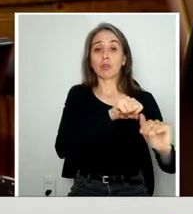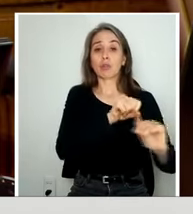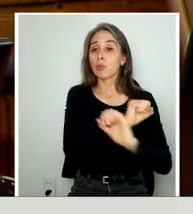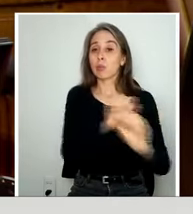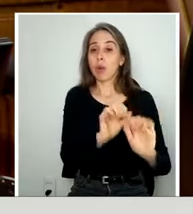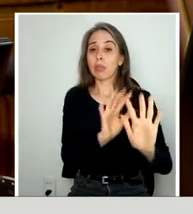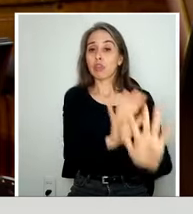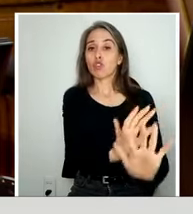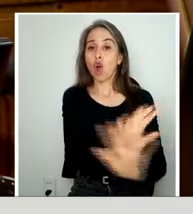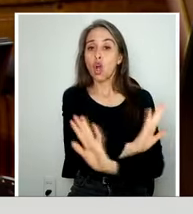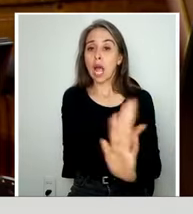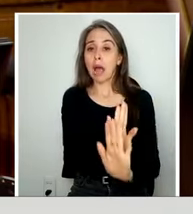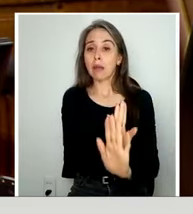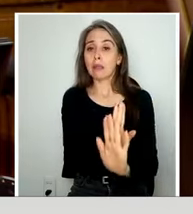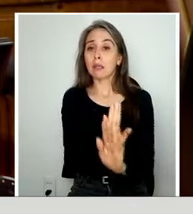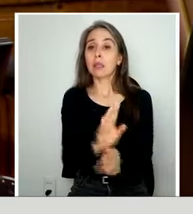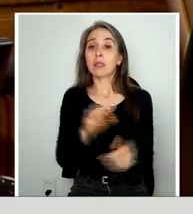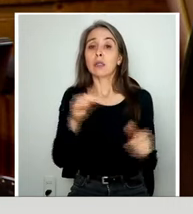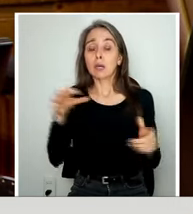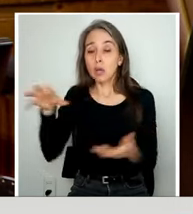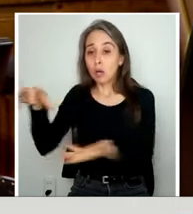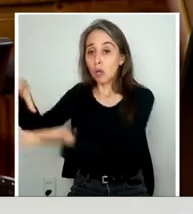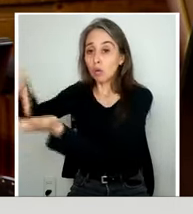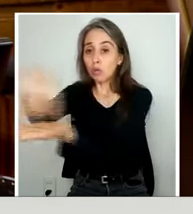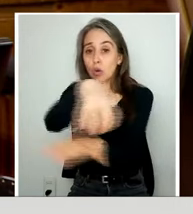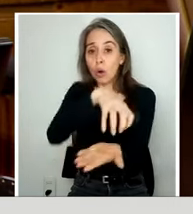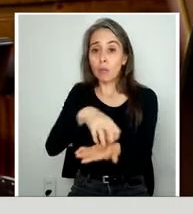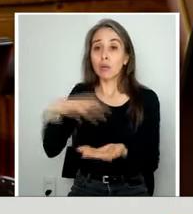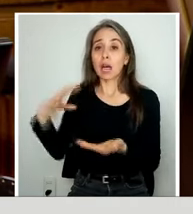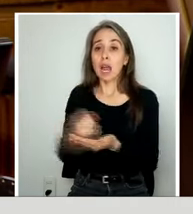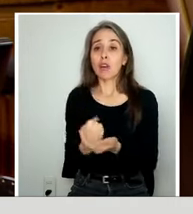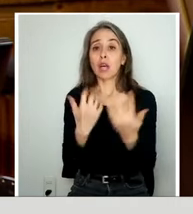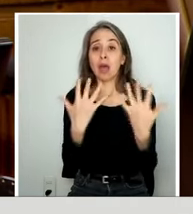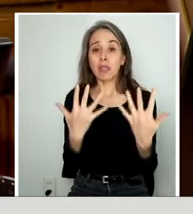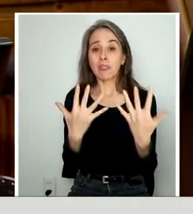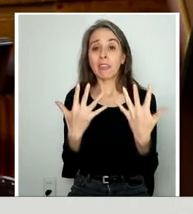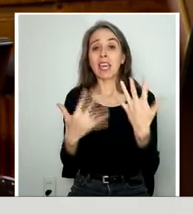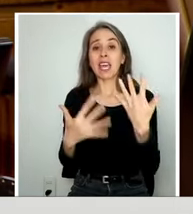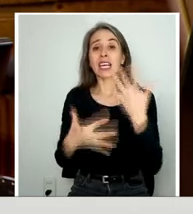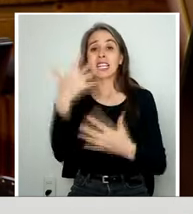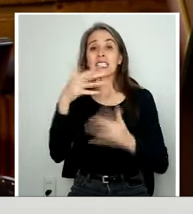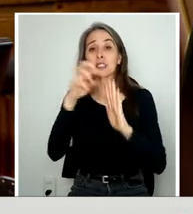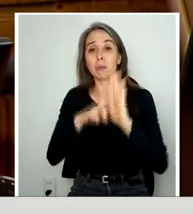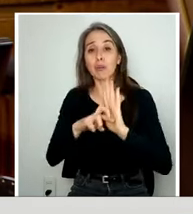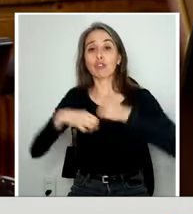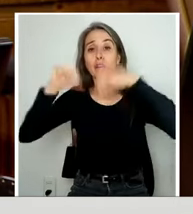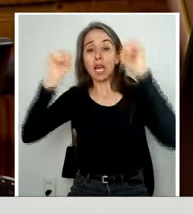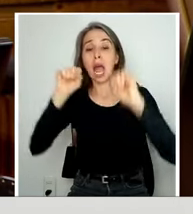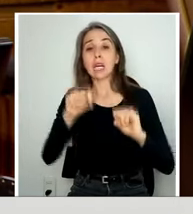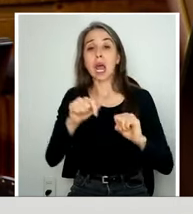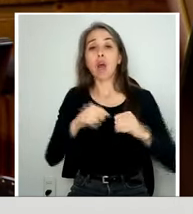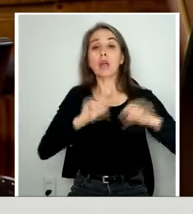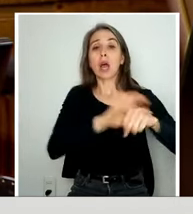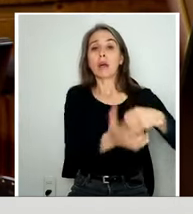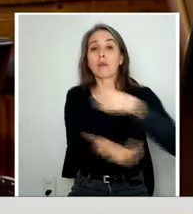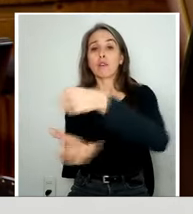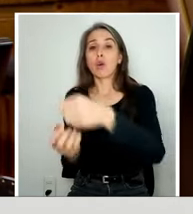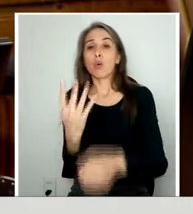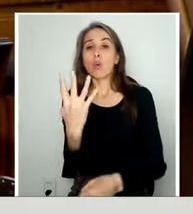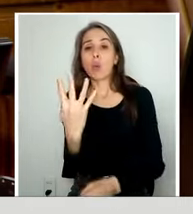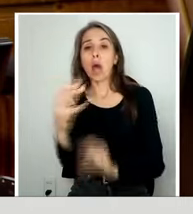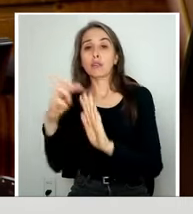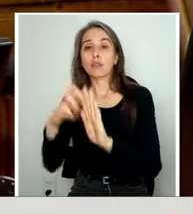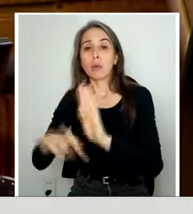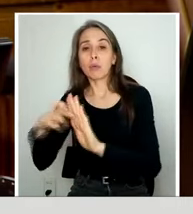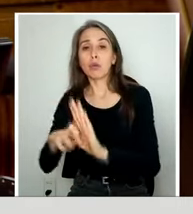reitero en comunas donde se lograban diez quince proyectos hoy día cuatro cinco iniciativas solamente serán